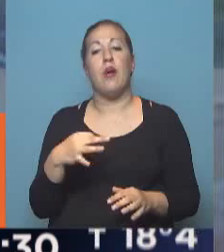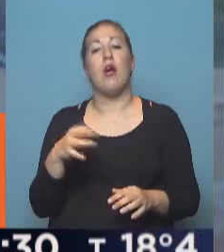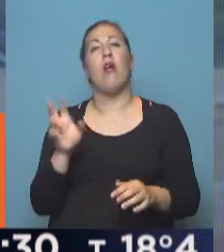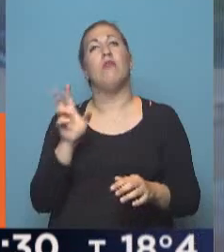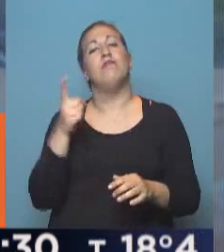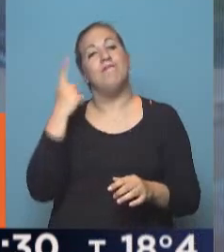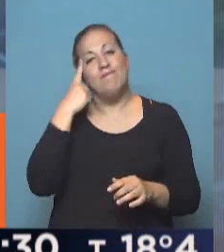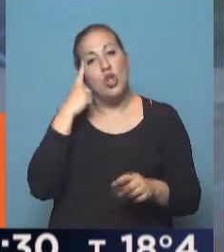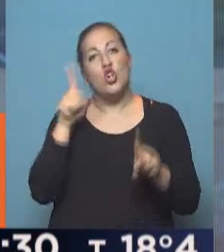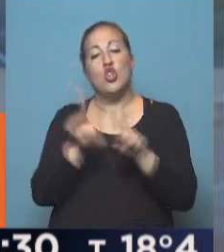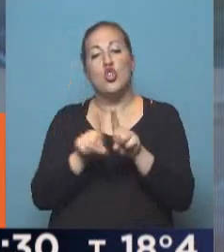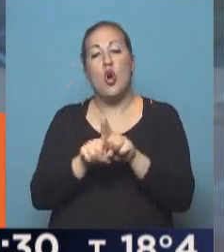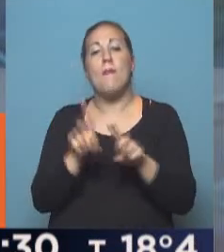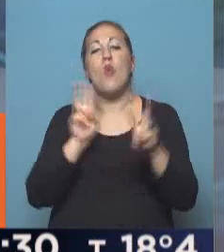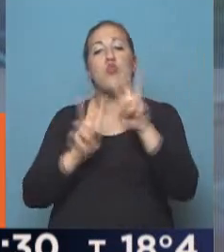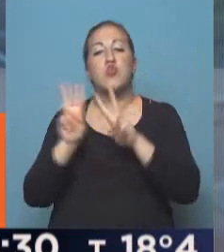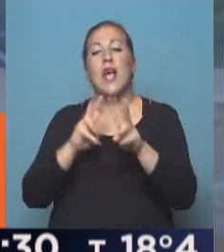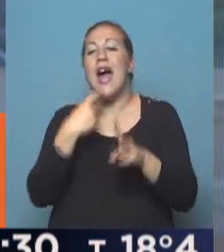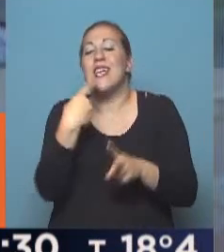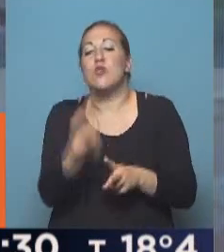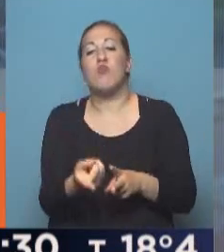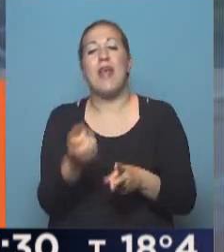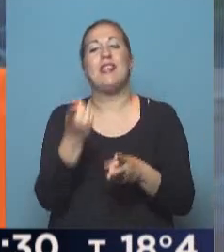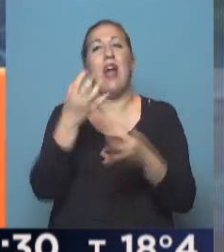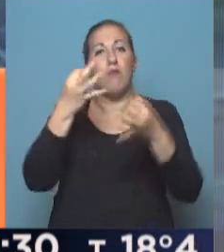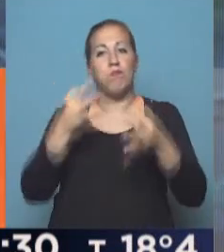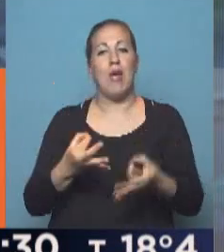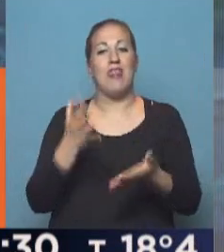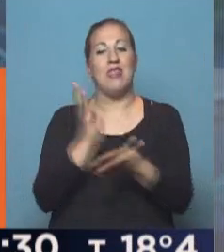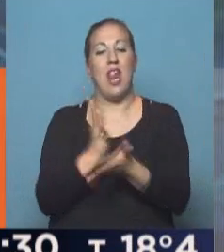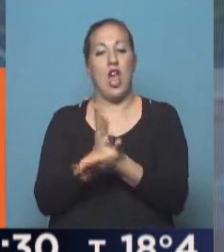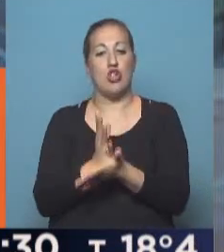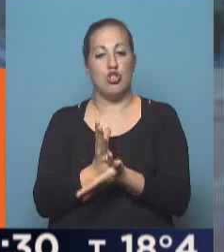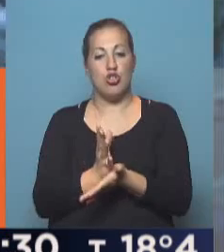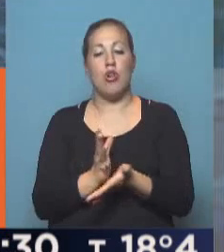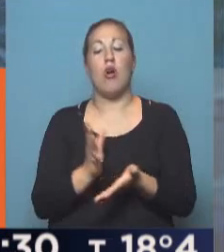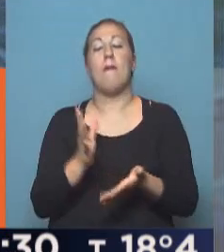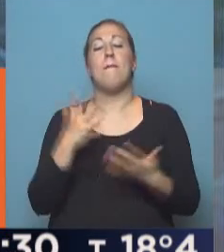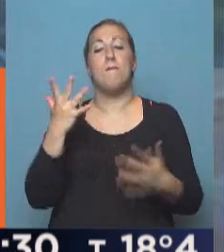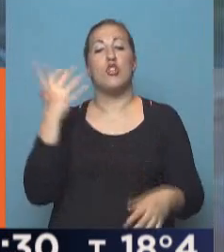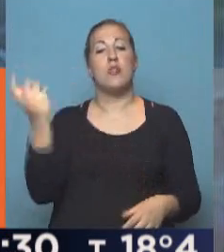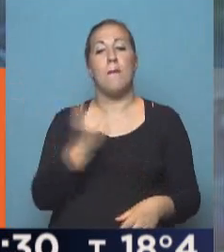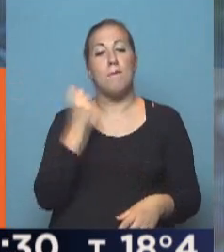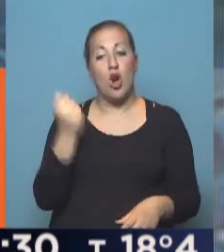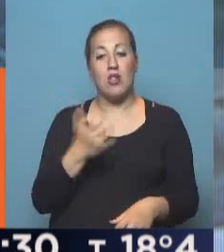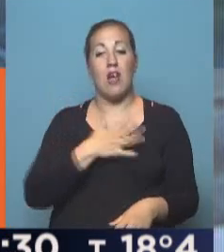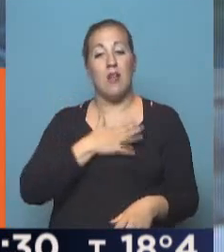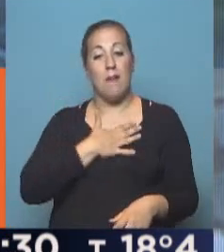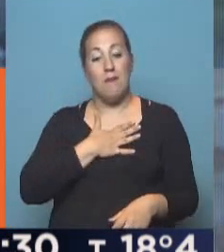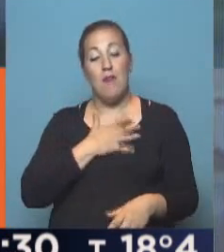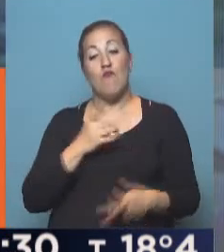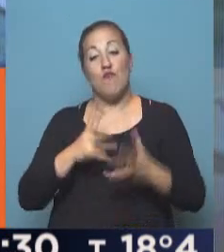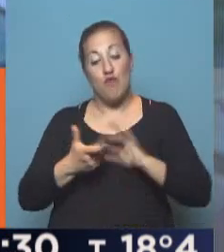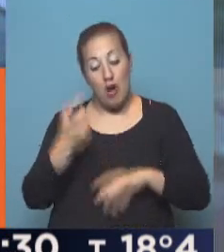respuesta desde el derecho y no exclusivamente del derecho penal por eso es muy importante desde mi perspectiva la